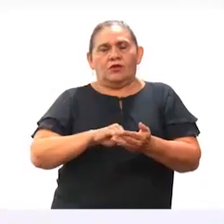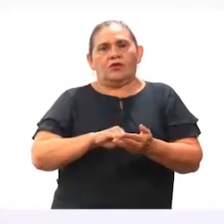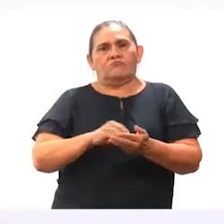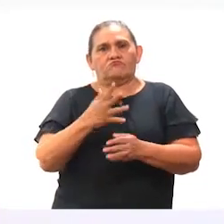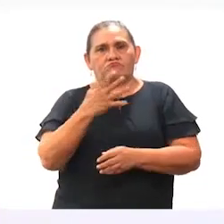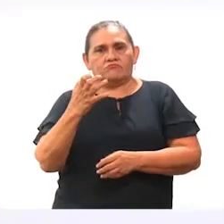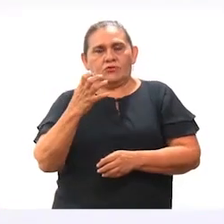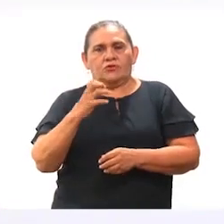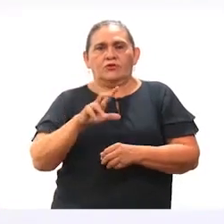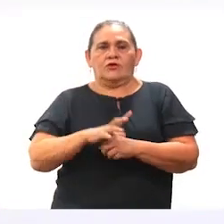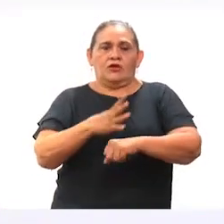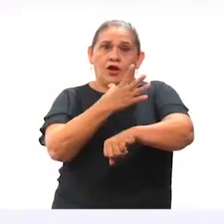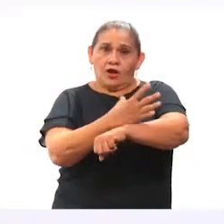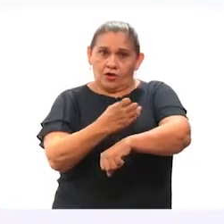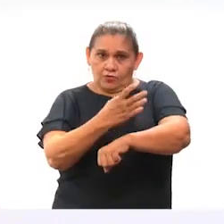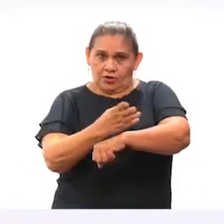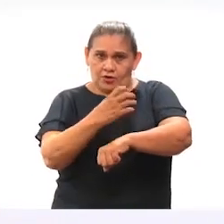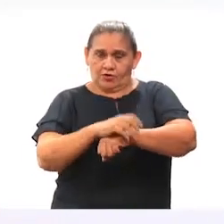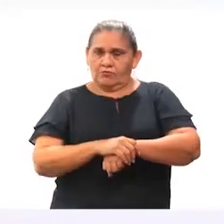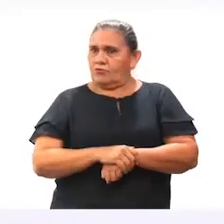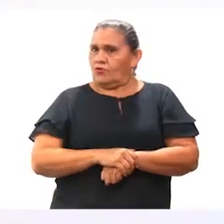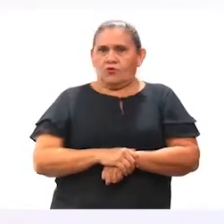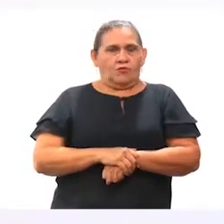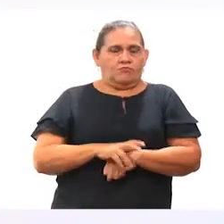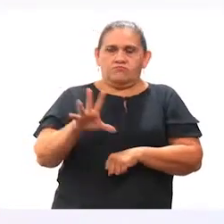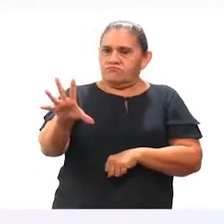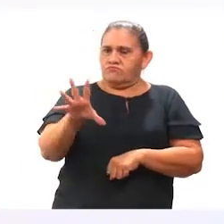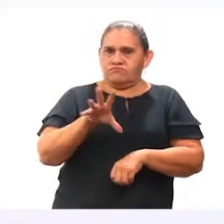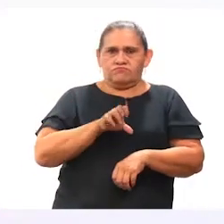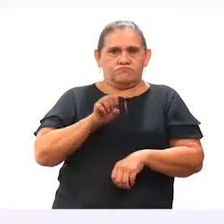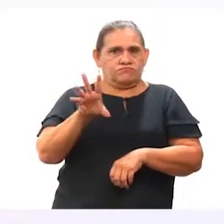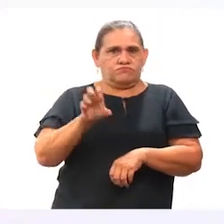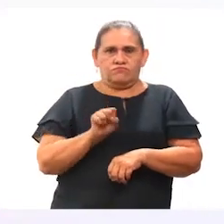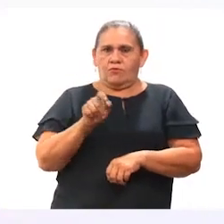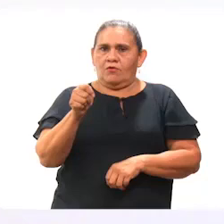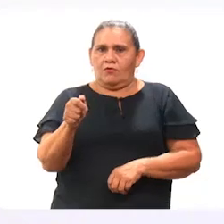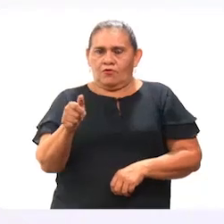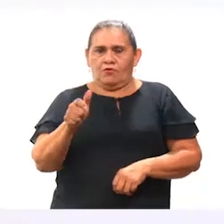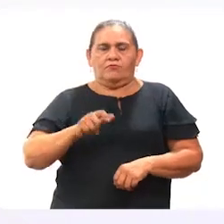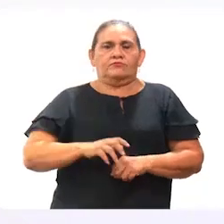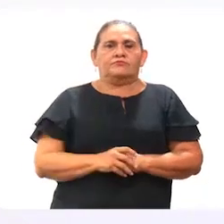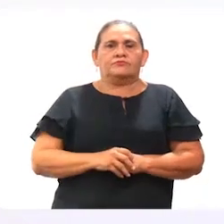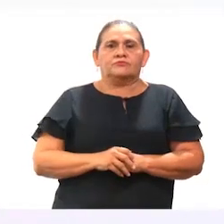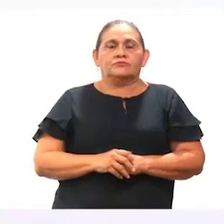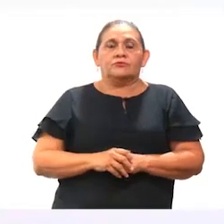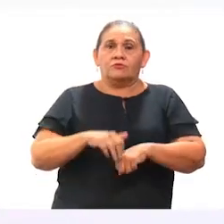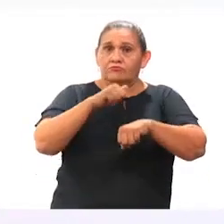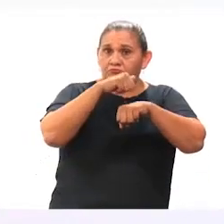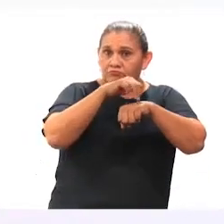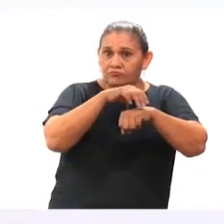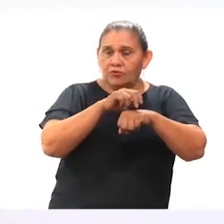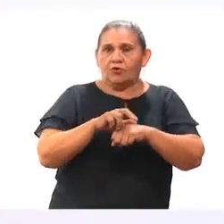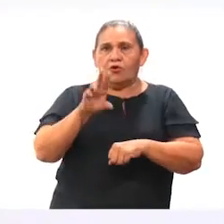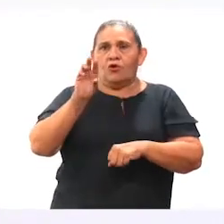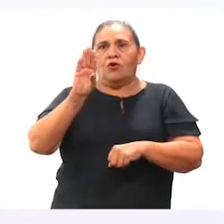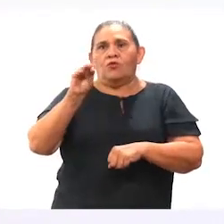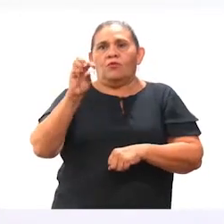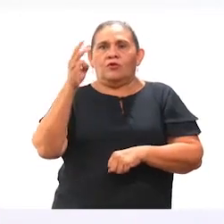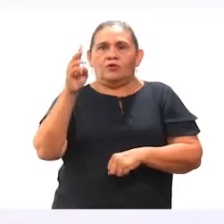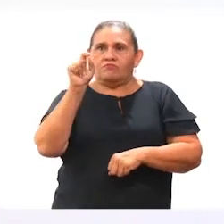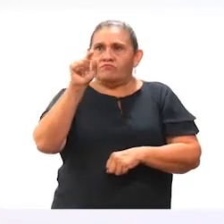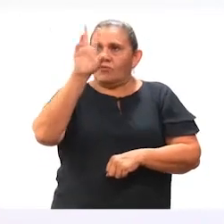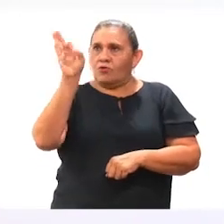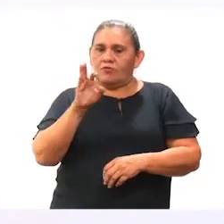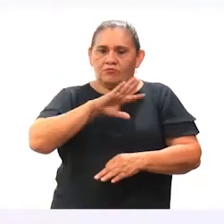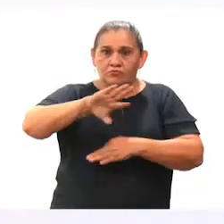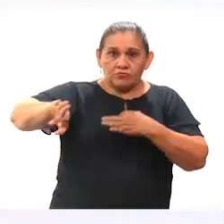102.522 pacientes ya se recuperaron, no presentan síntomas ni pueden contagiar. Esta cifra representa el 93% del